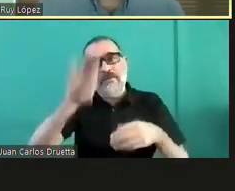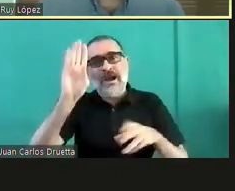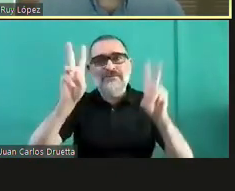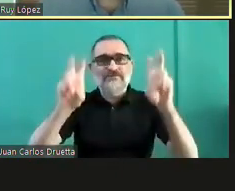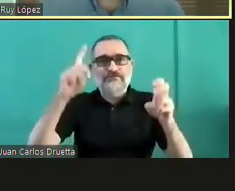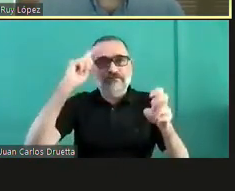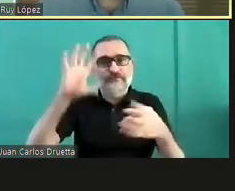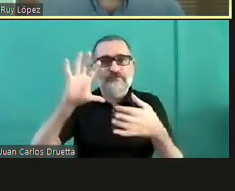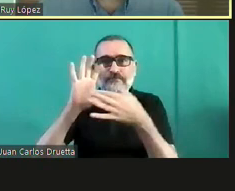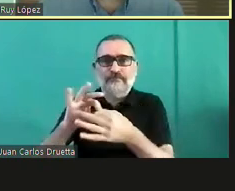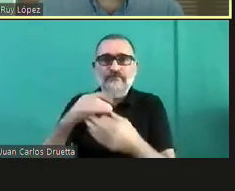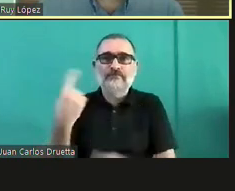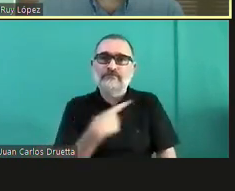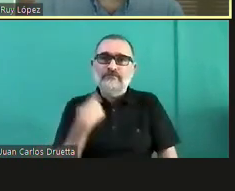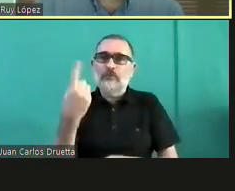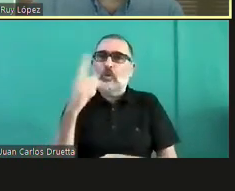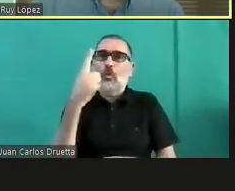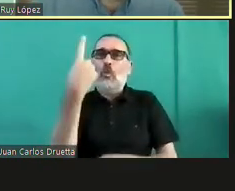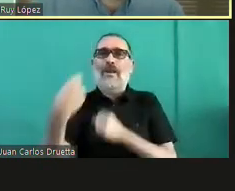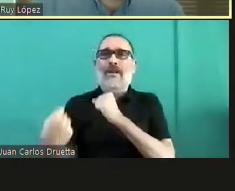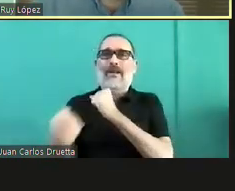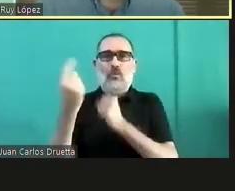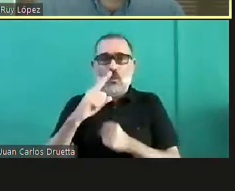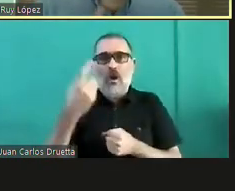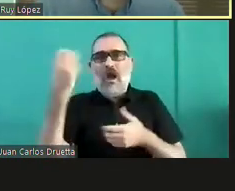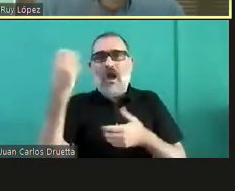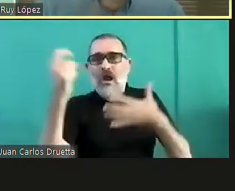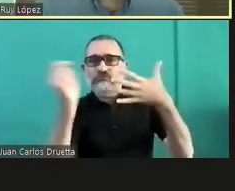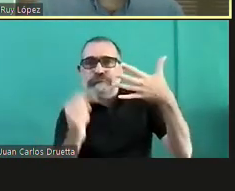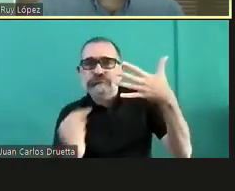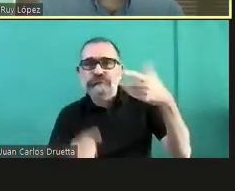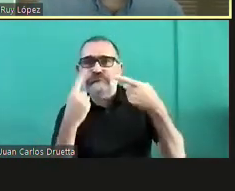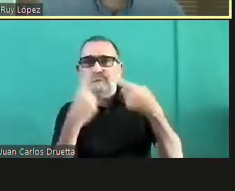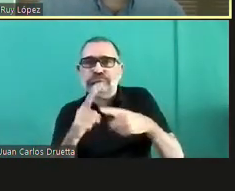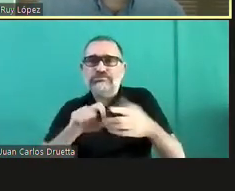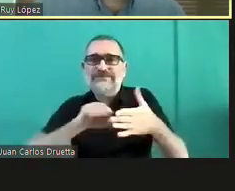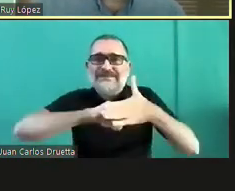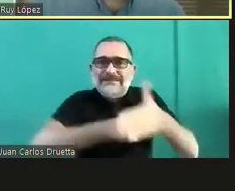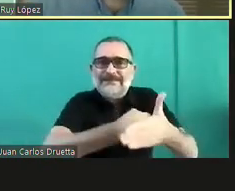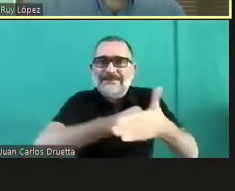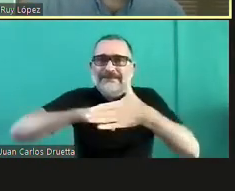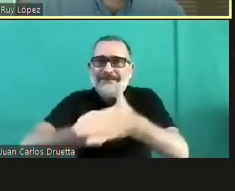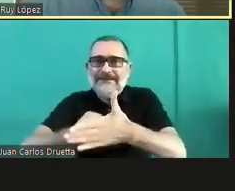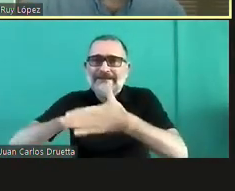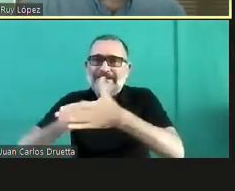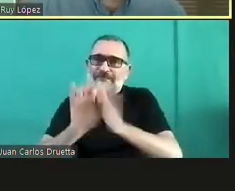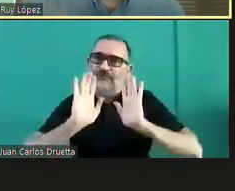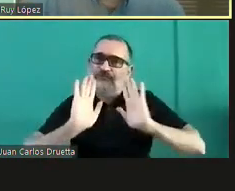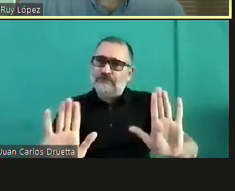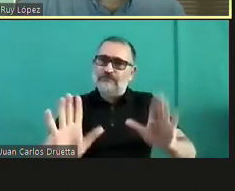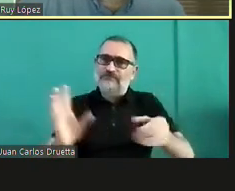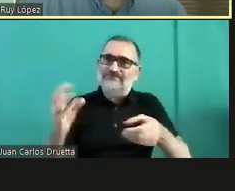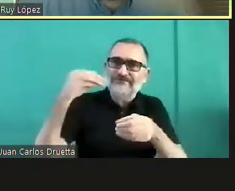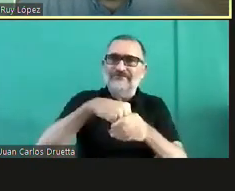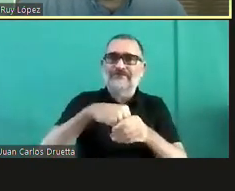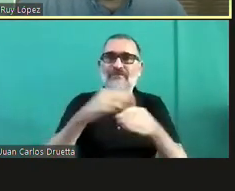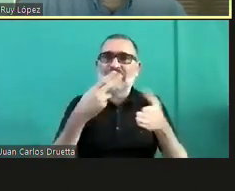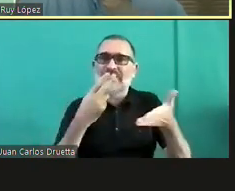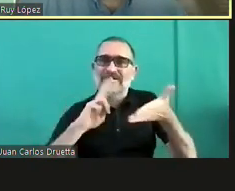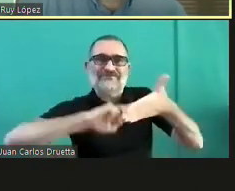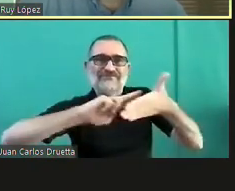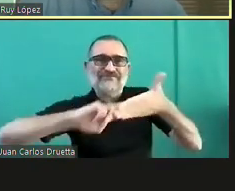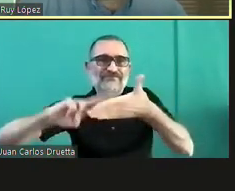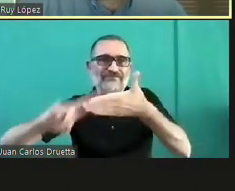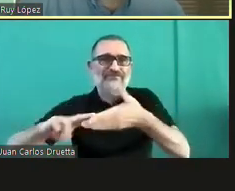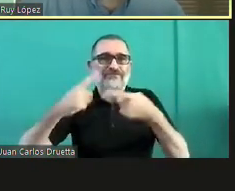ácidos grasos trans de origen industrial esto es un sabía logrado se habían logrado este mucho de estar tanto en el